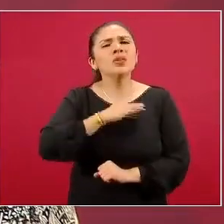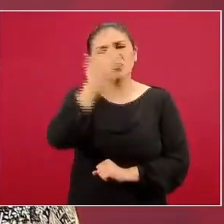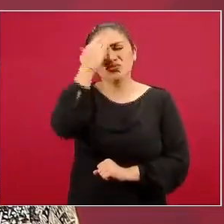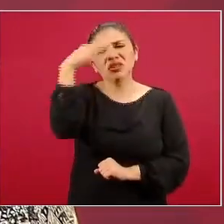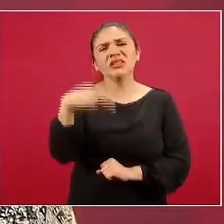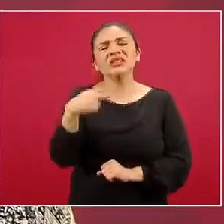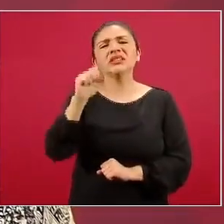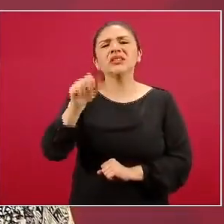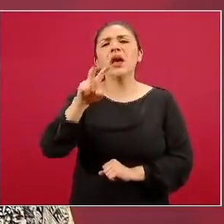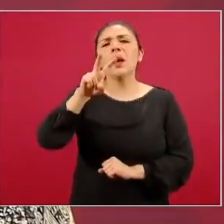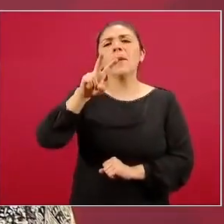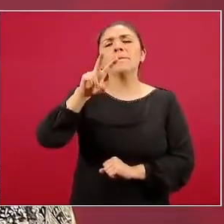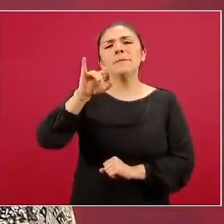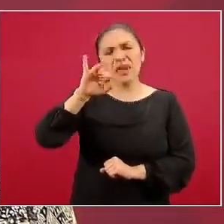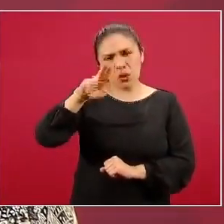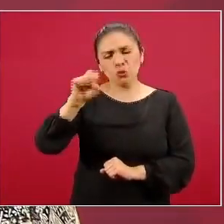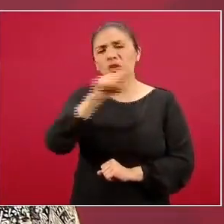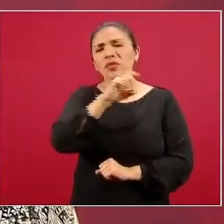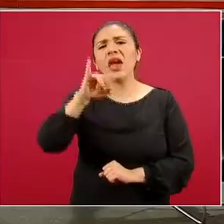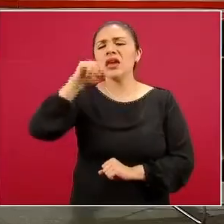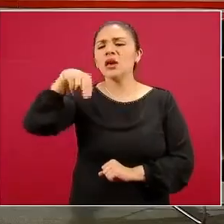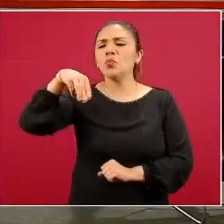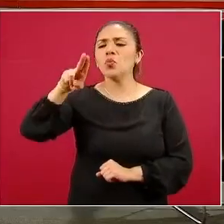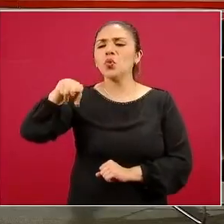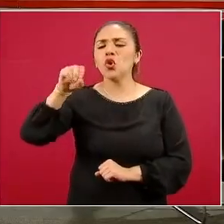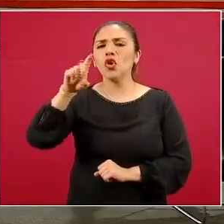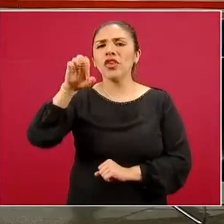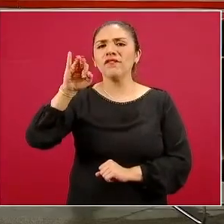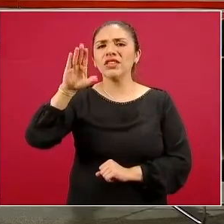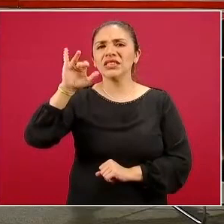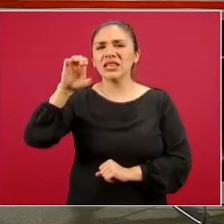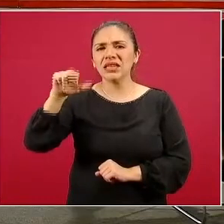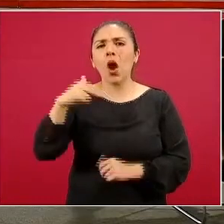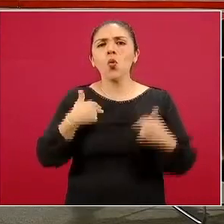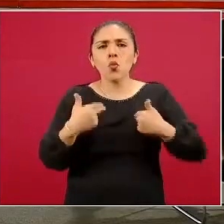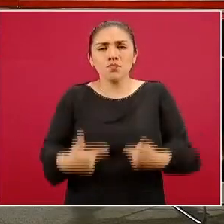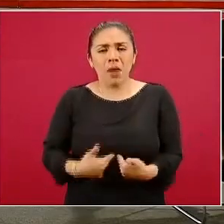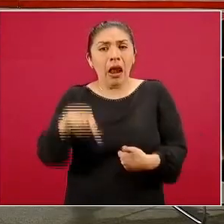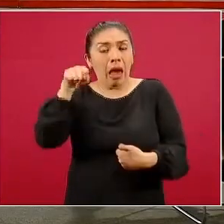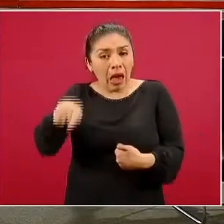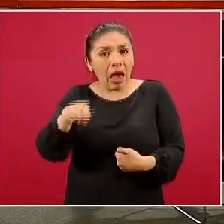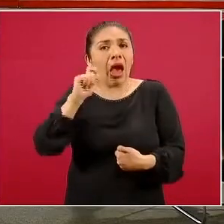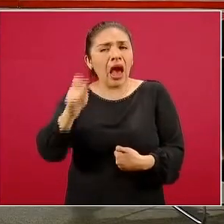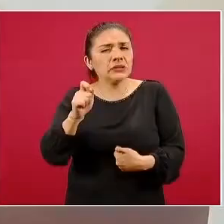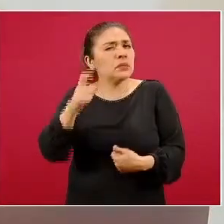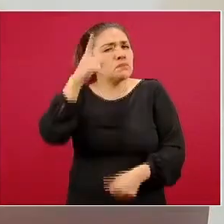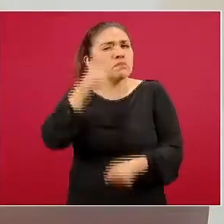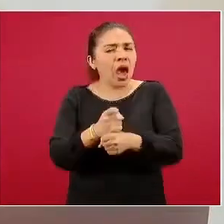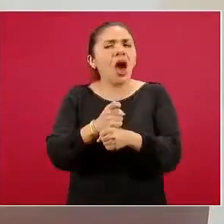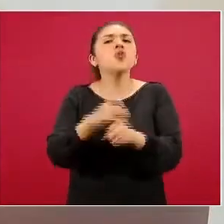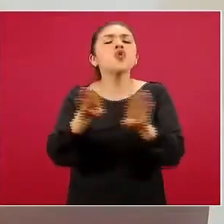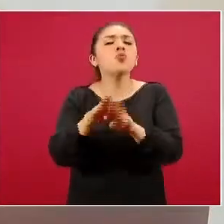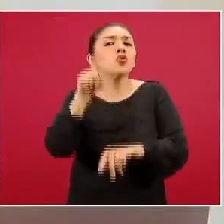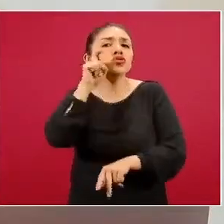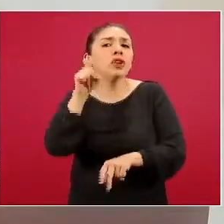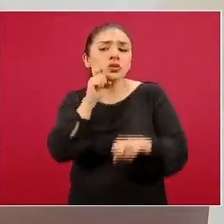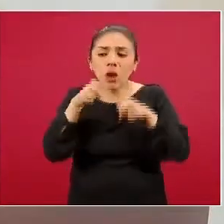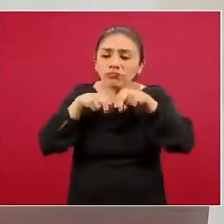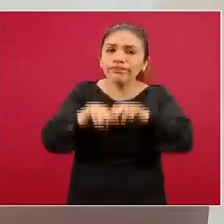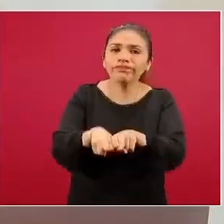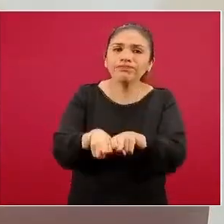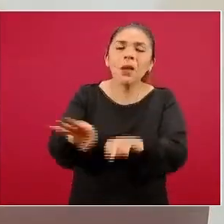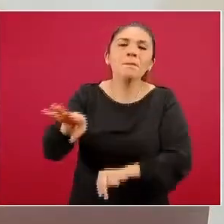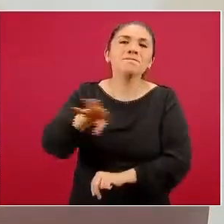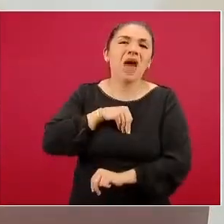como virus de inmunodeficiencia humana. Este virus se transmite principalmente por contacto sexual o bien